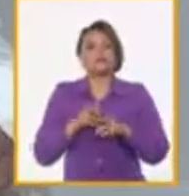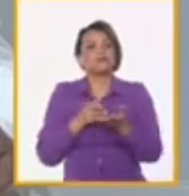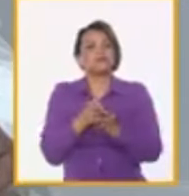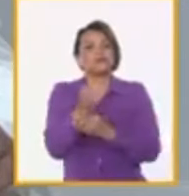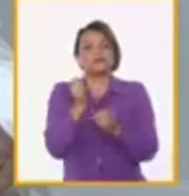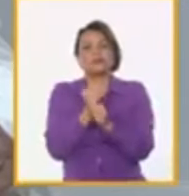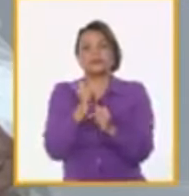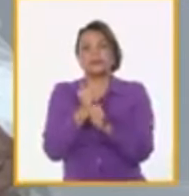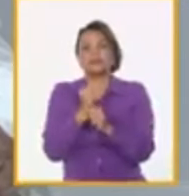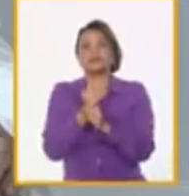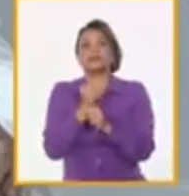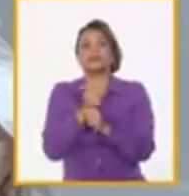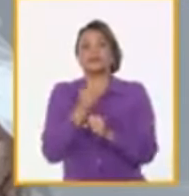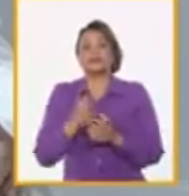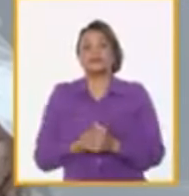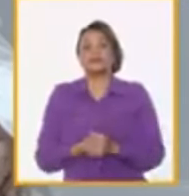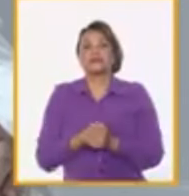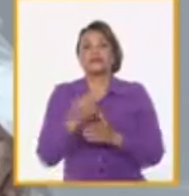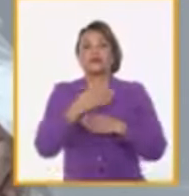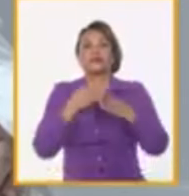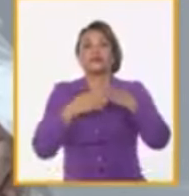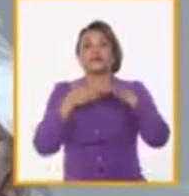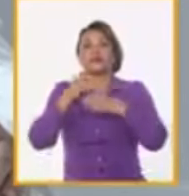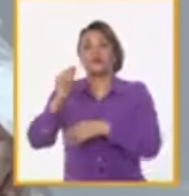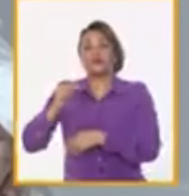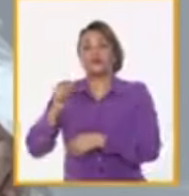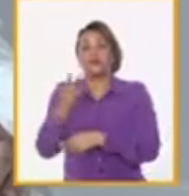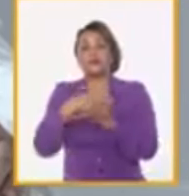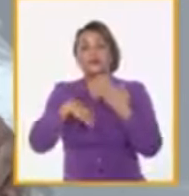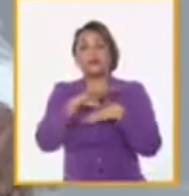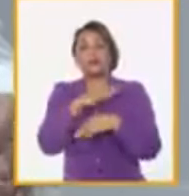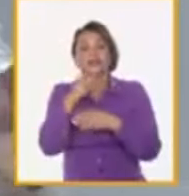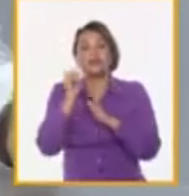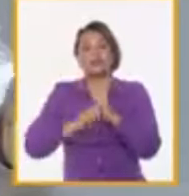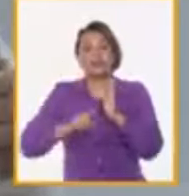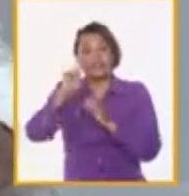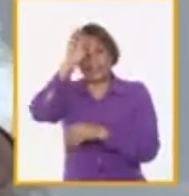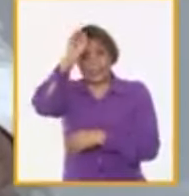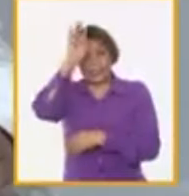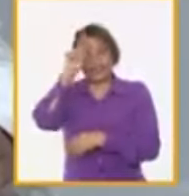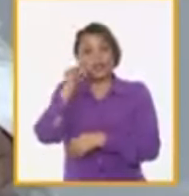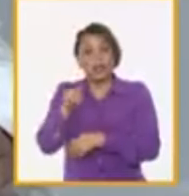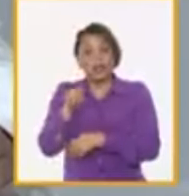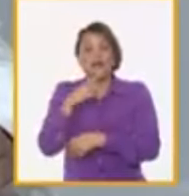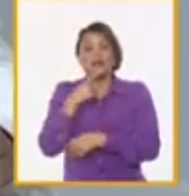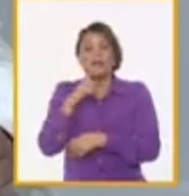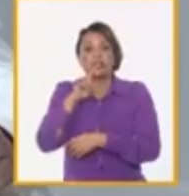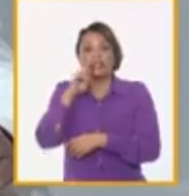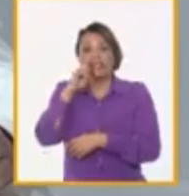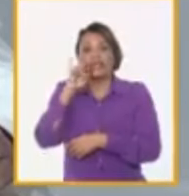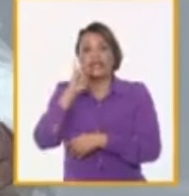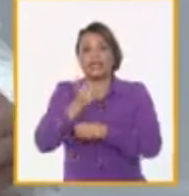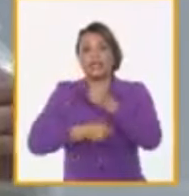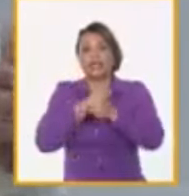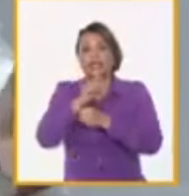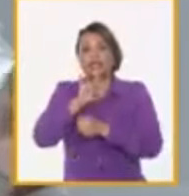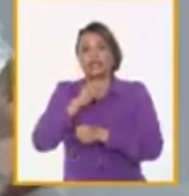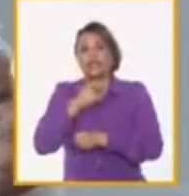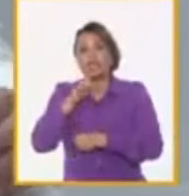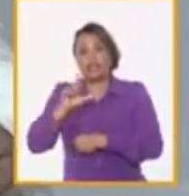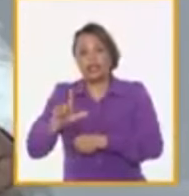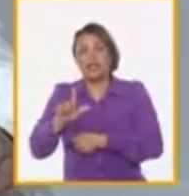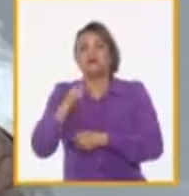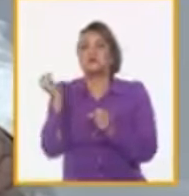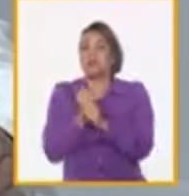compañeros constructores del Ministerio de Energía y Minas, del Níquel, que están aquí en La Habana, y están